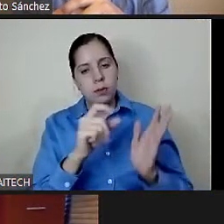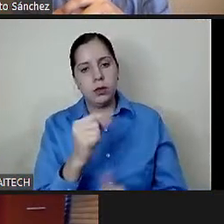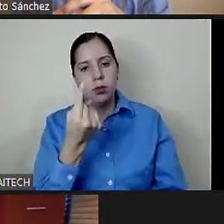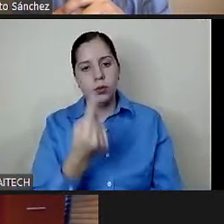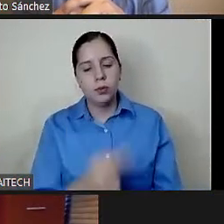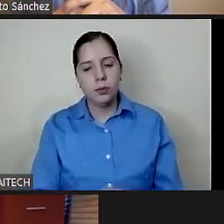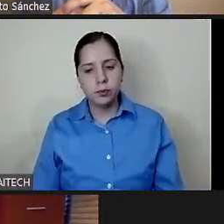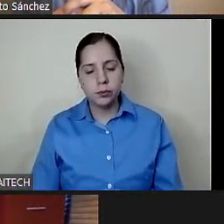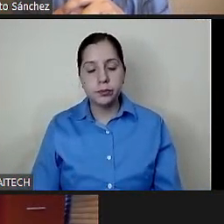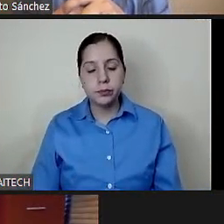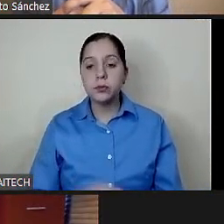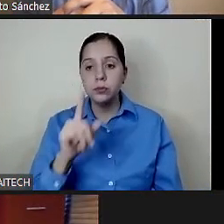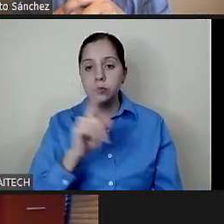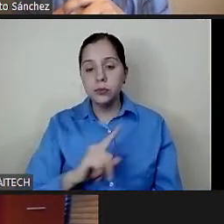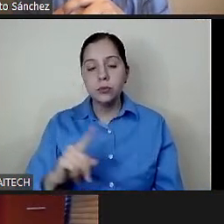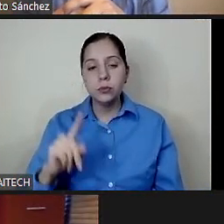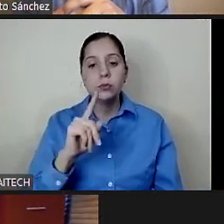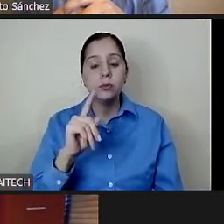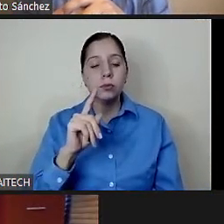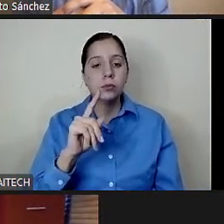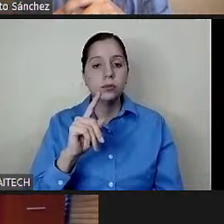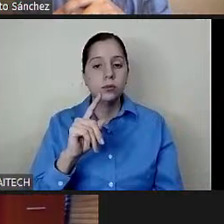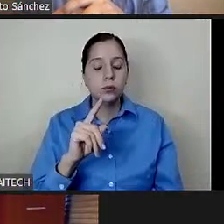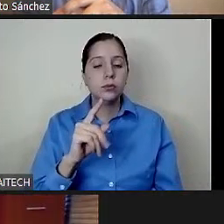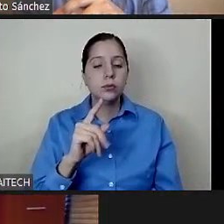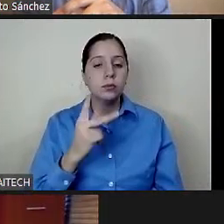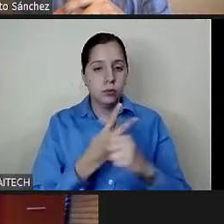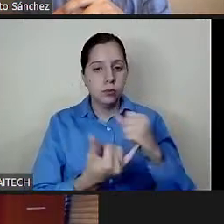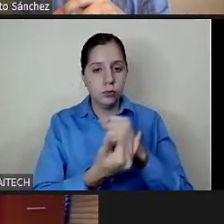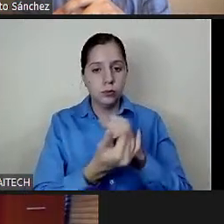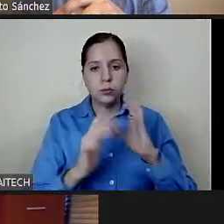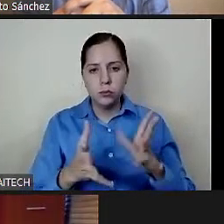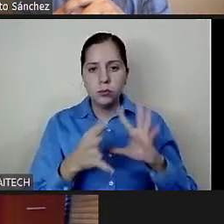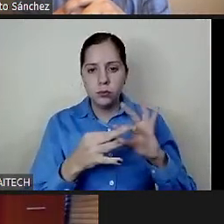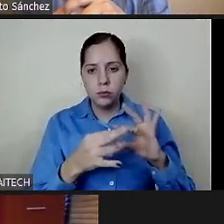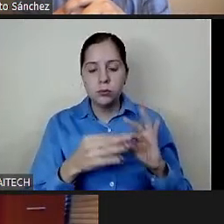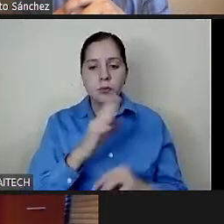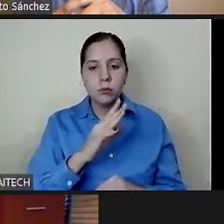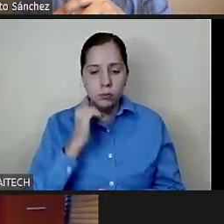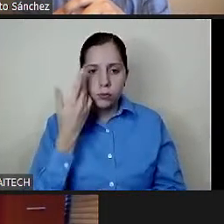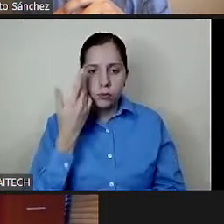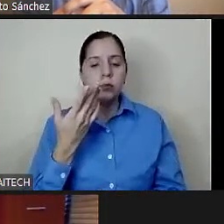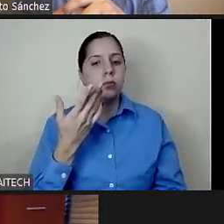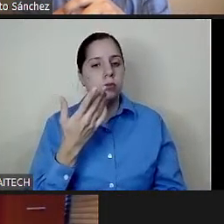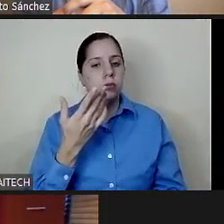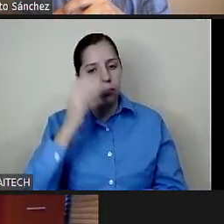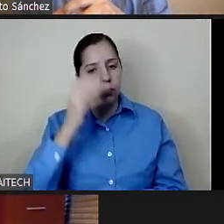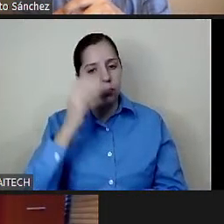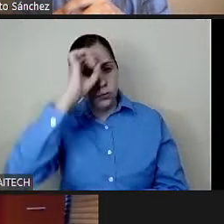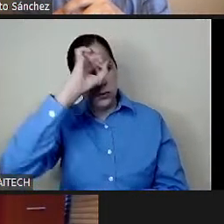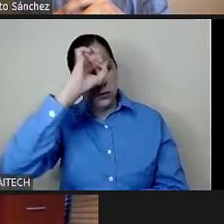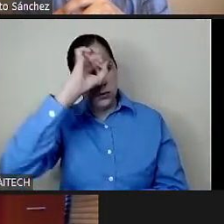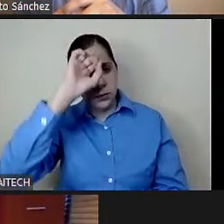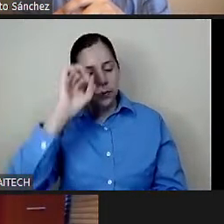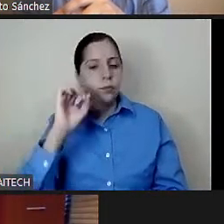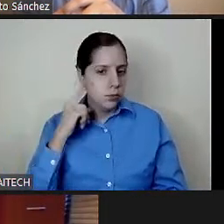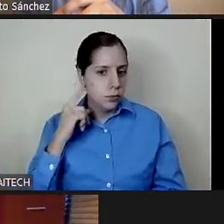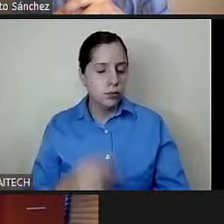Bien, está a consideración de este consejo el proyecto antes mencionado. Si alguien desea hacer uso de la voz, estoy a sus órdenes en primera ronda.